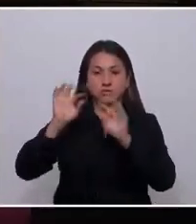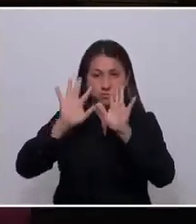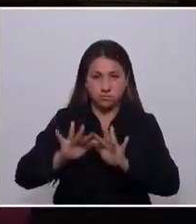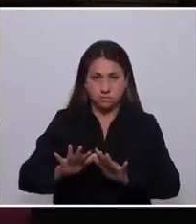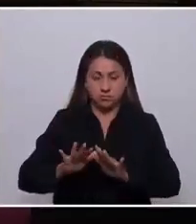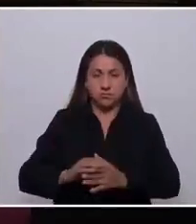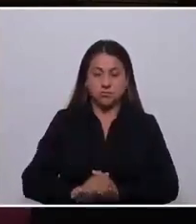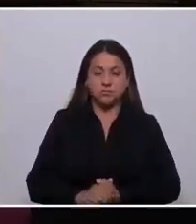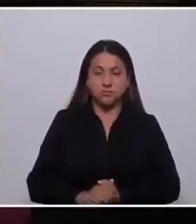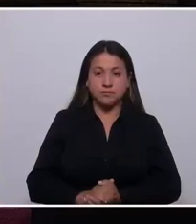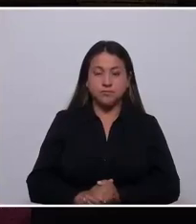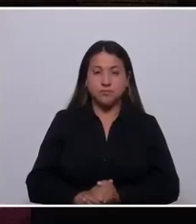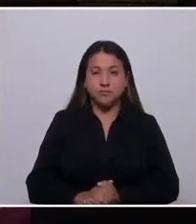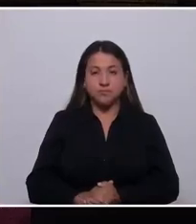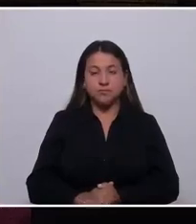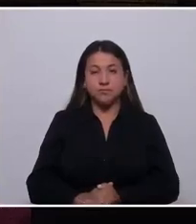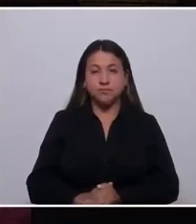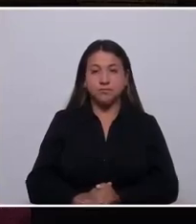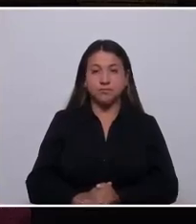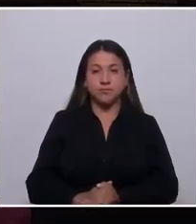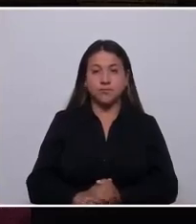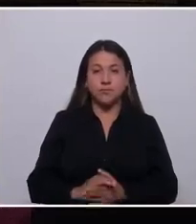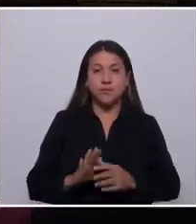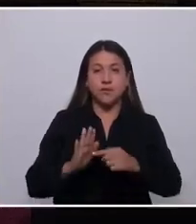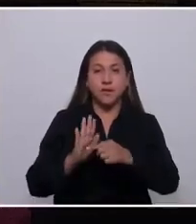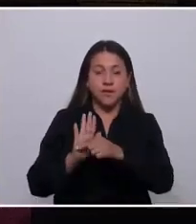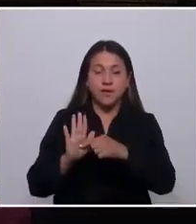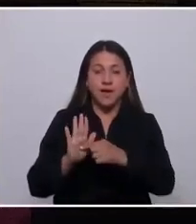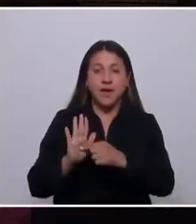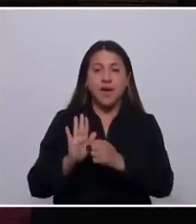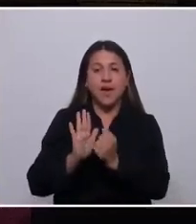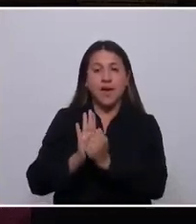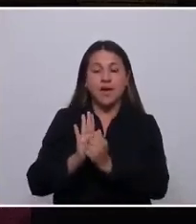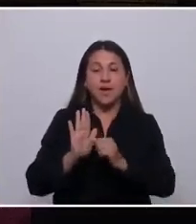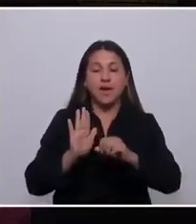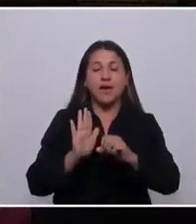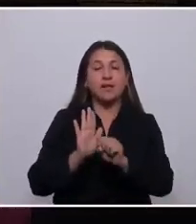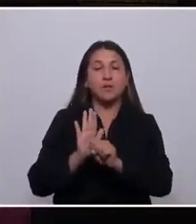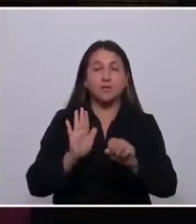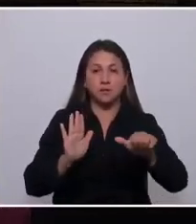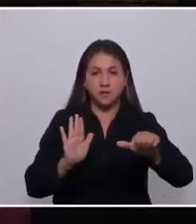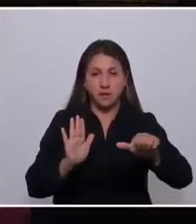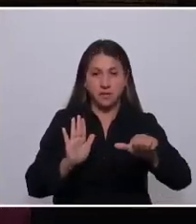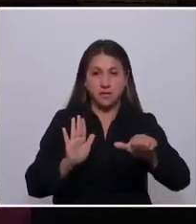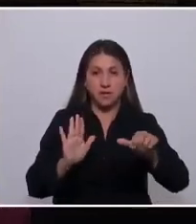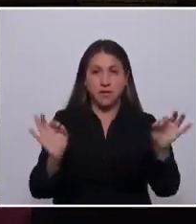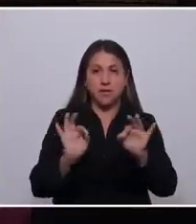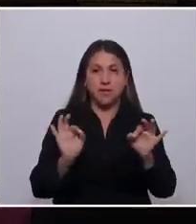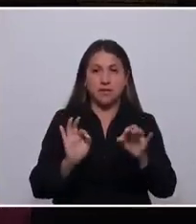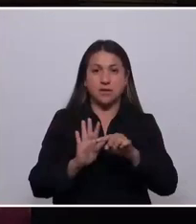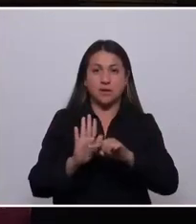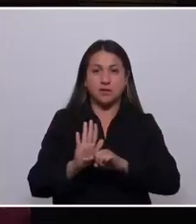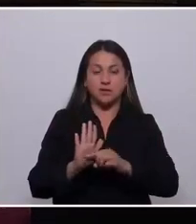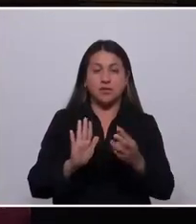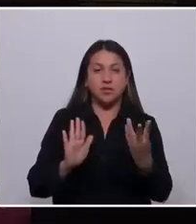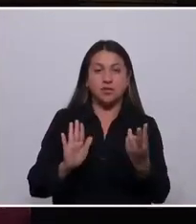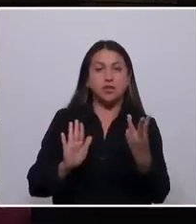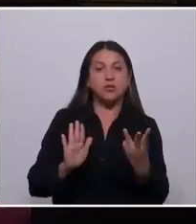autoras, que incide en la letra A del artículo 6. Se ofrece la palabra respecto de la indicación número 30.